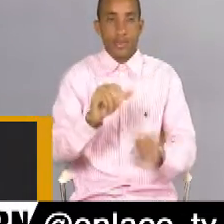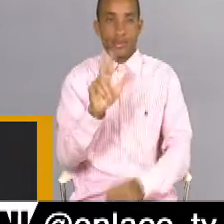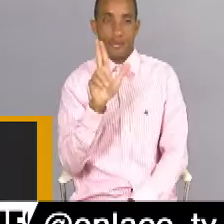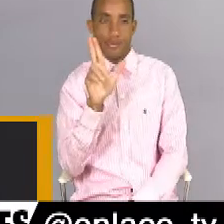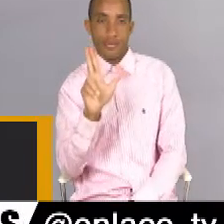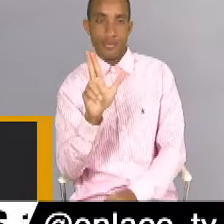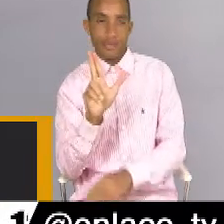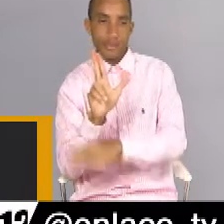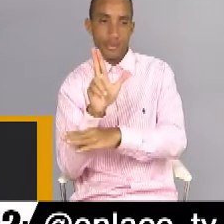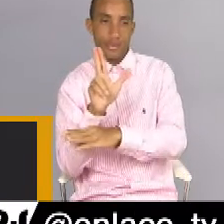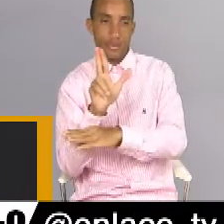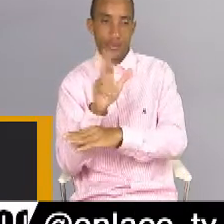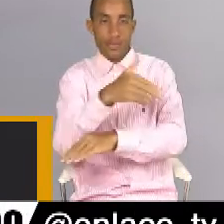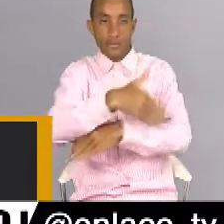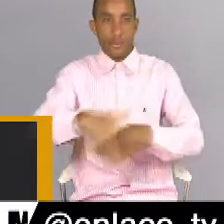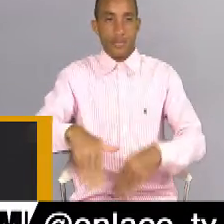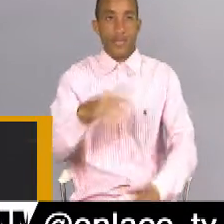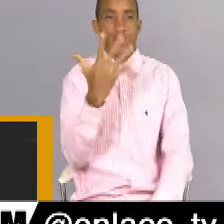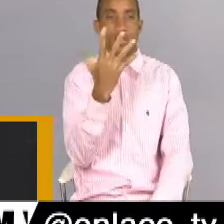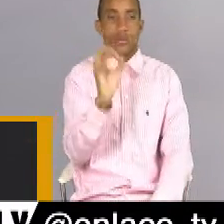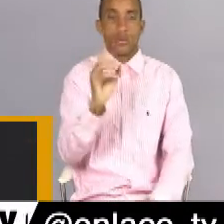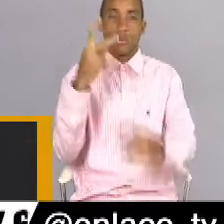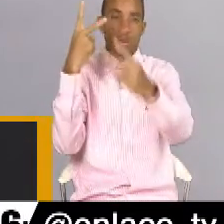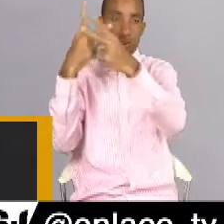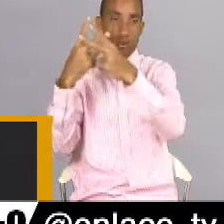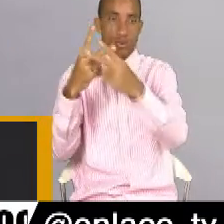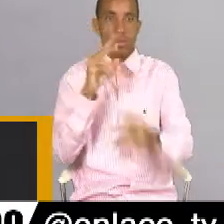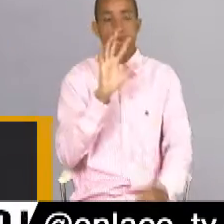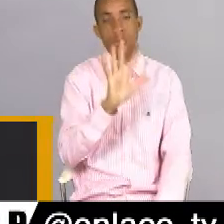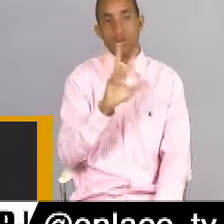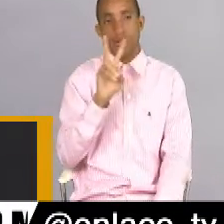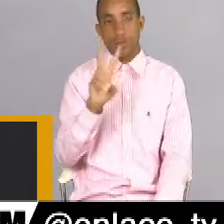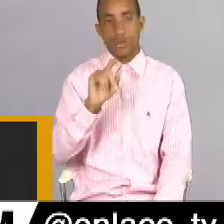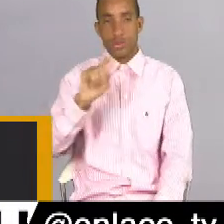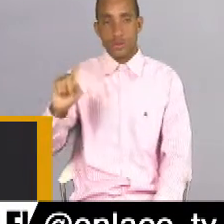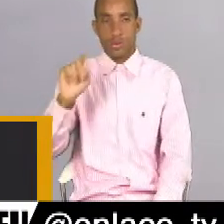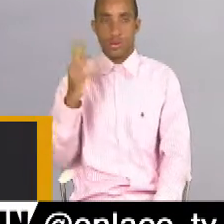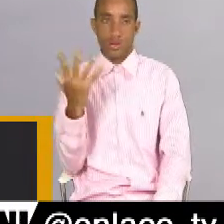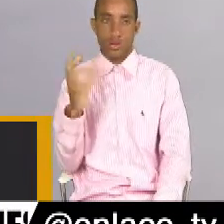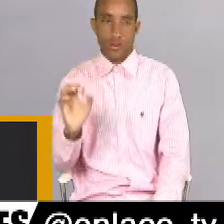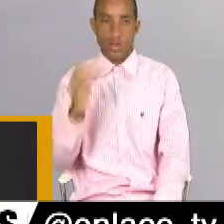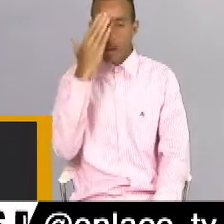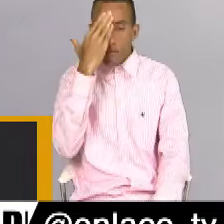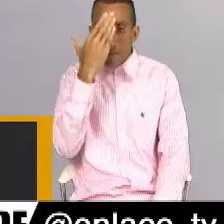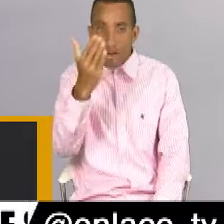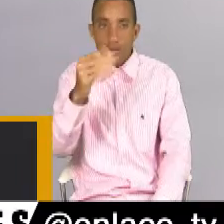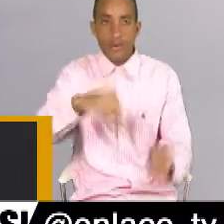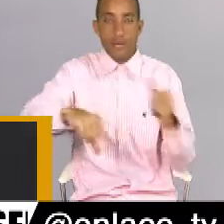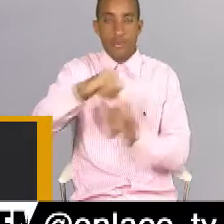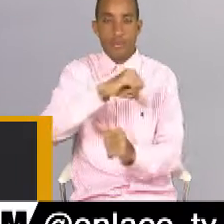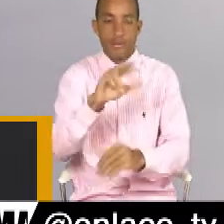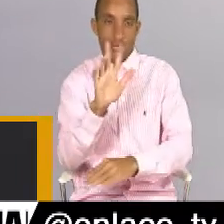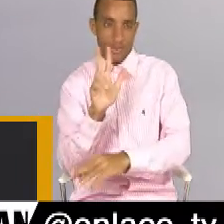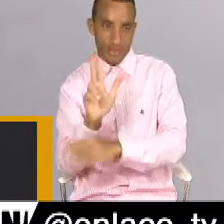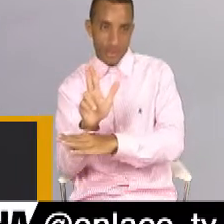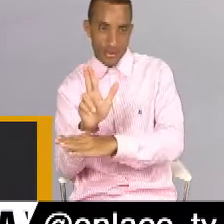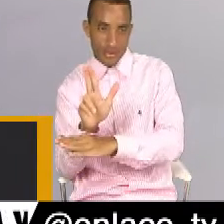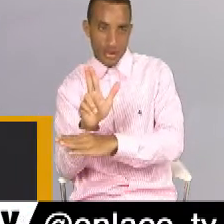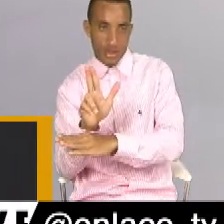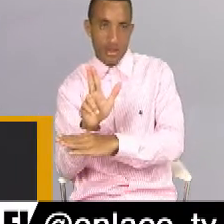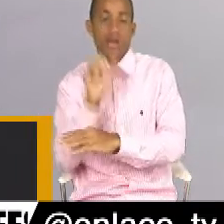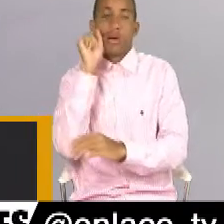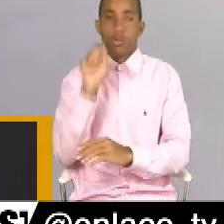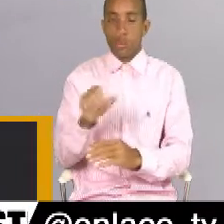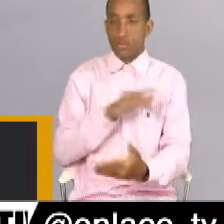la calle 50A, número 4250. Allí, frente al Parque Camilo Torres, se pueden dirigir a